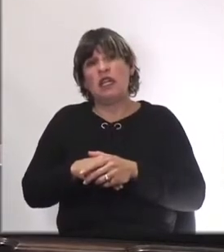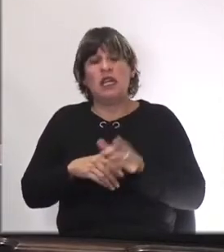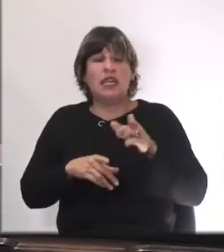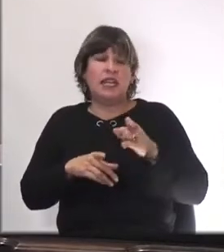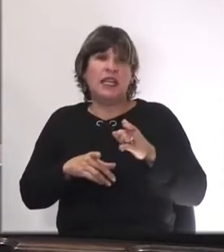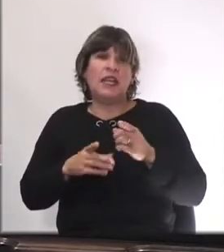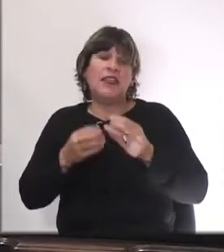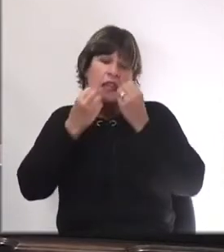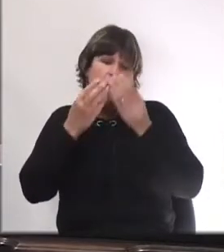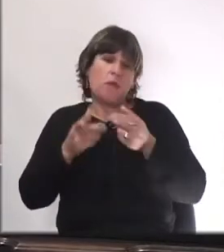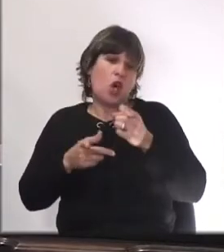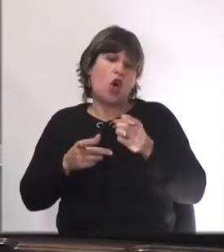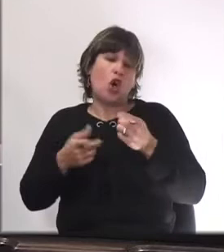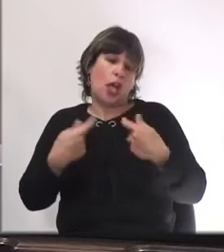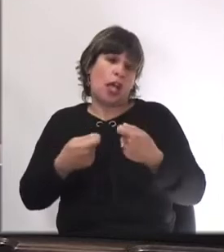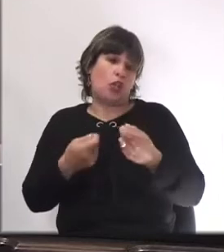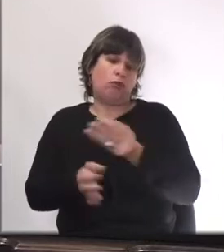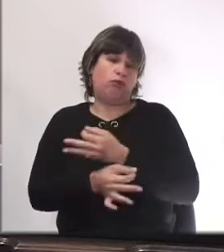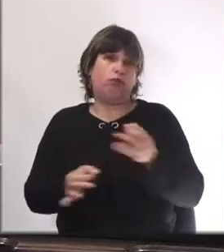mejora en la eficiencia del gasto.